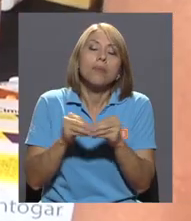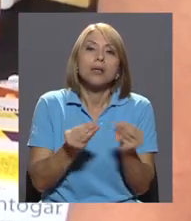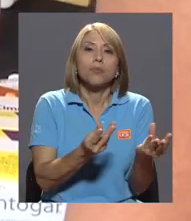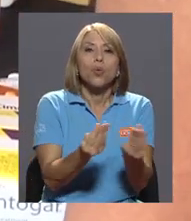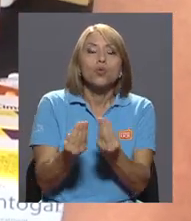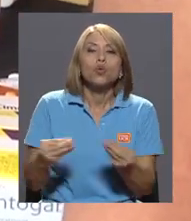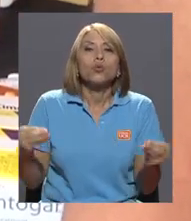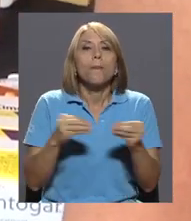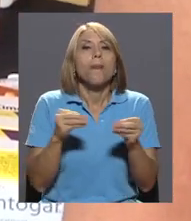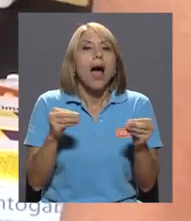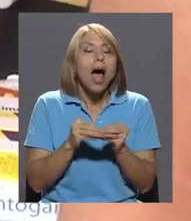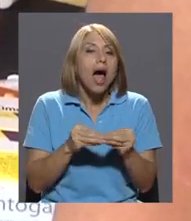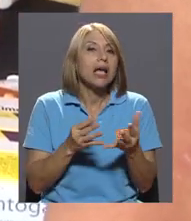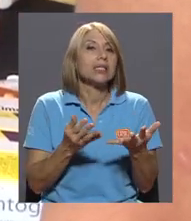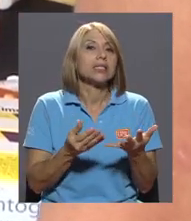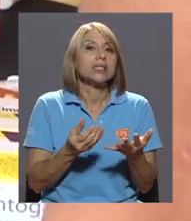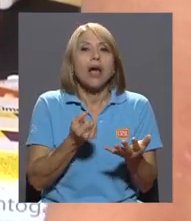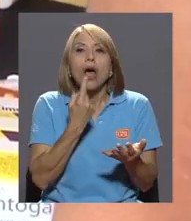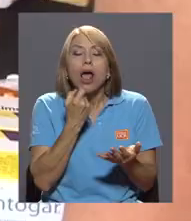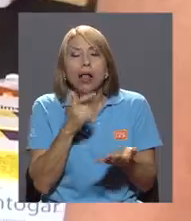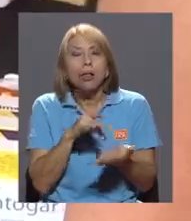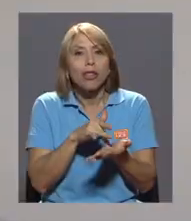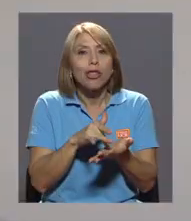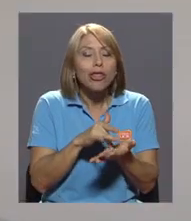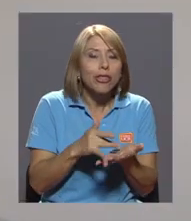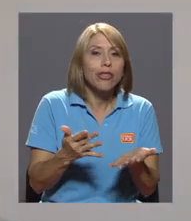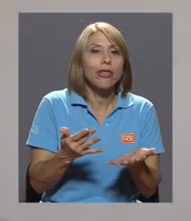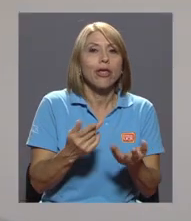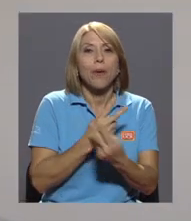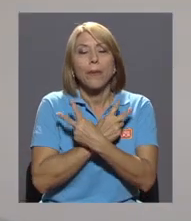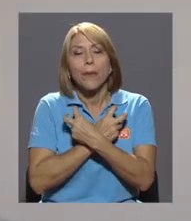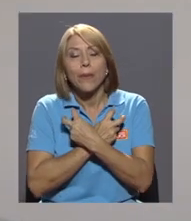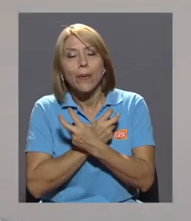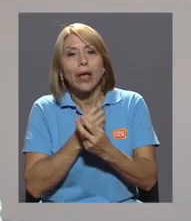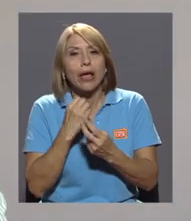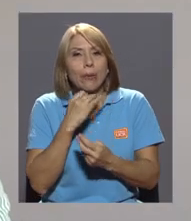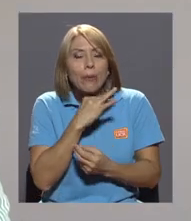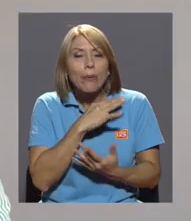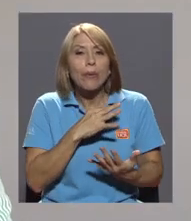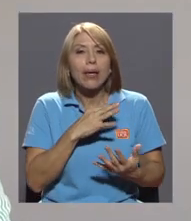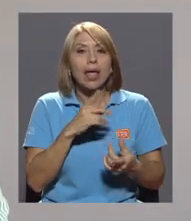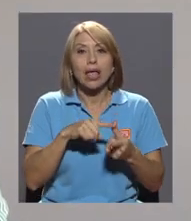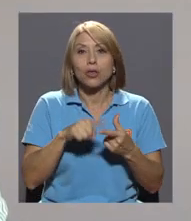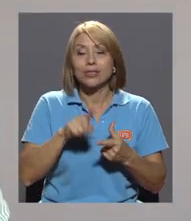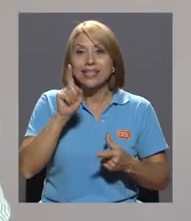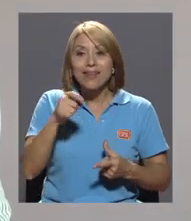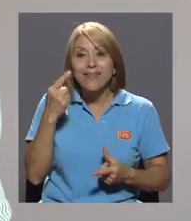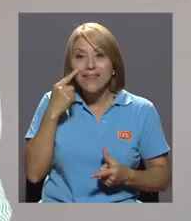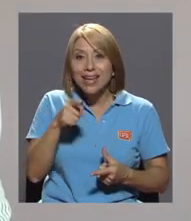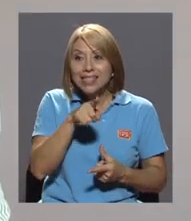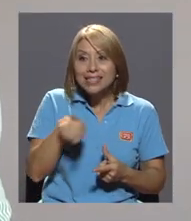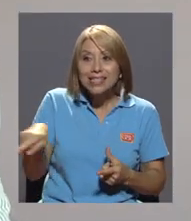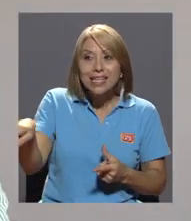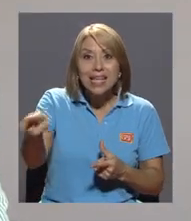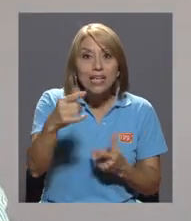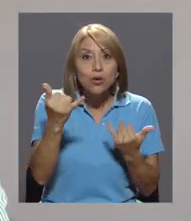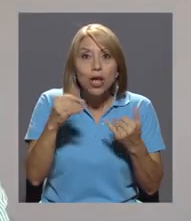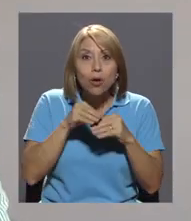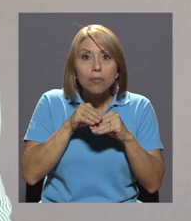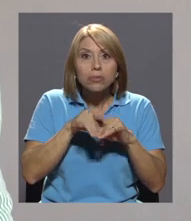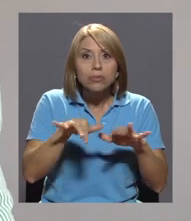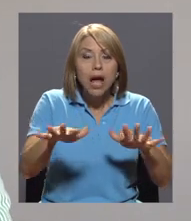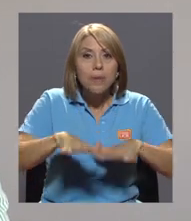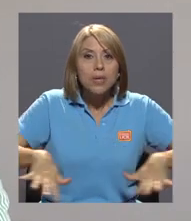más uso de sustancias diarias como los farmacéuticos. Entonces hay que estudiar para ver si lo que estamos introduciendo en el ambiente puede generar